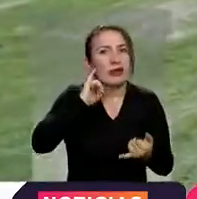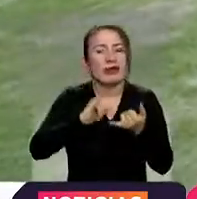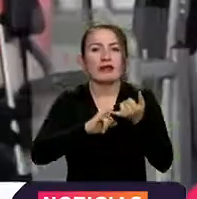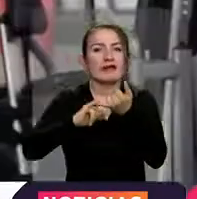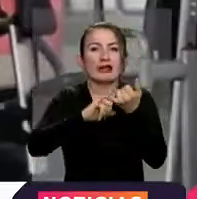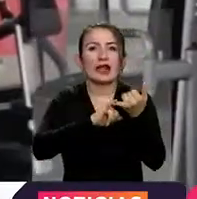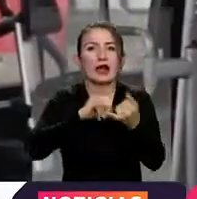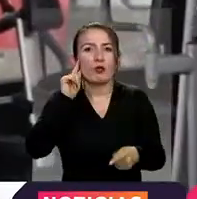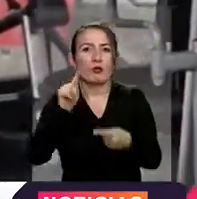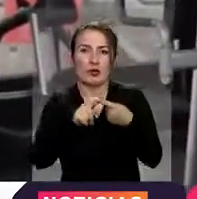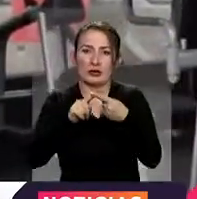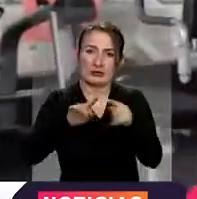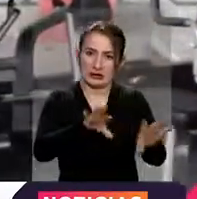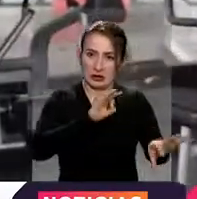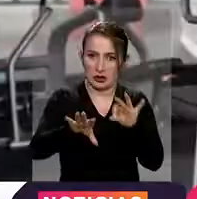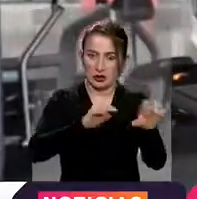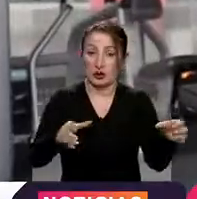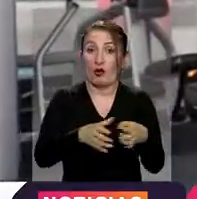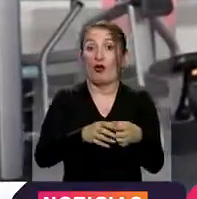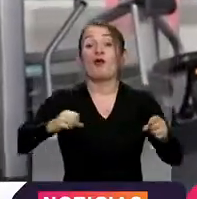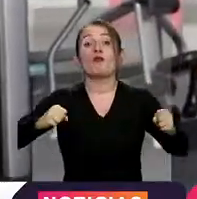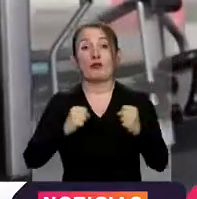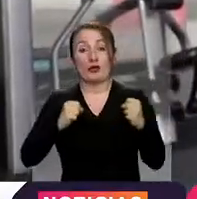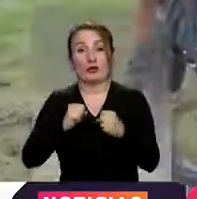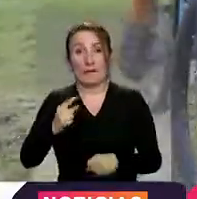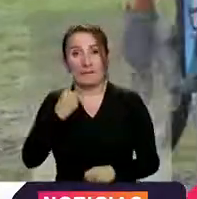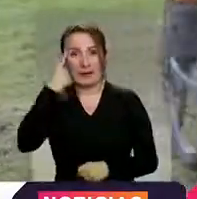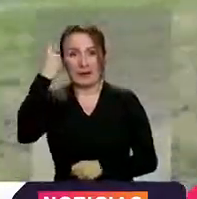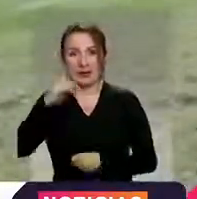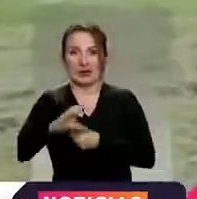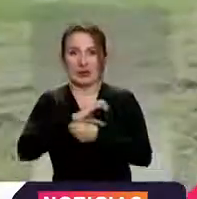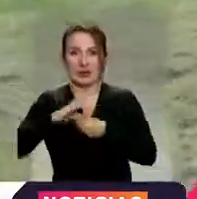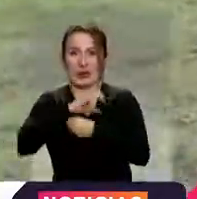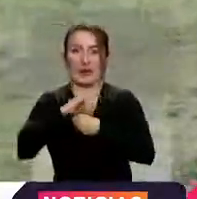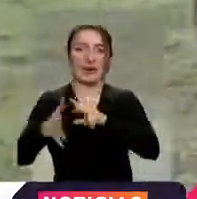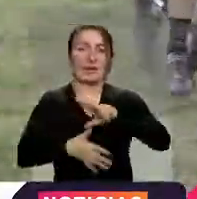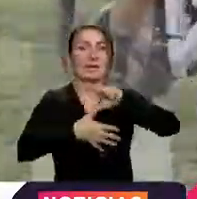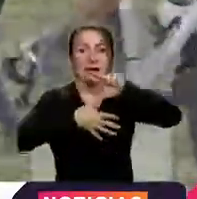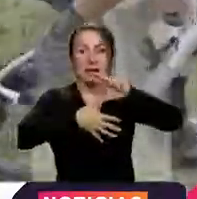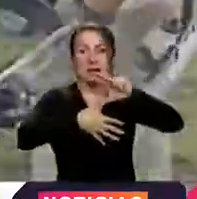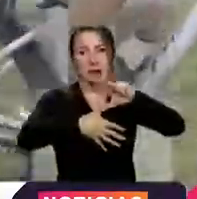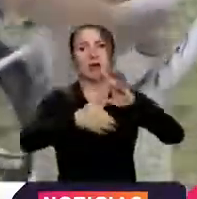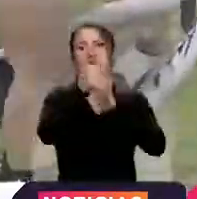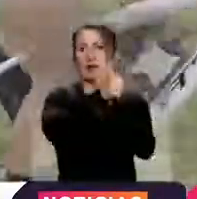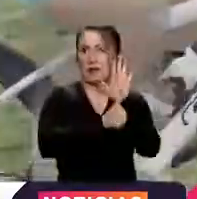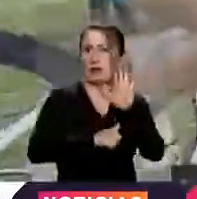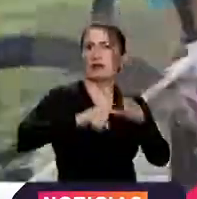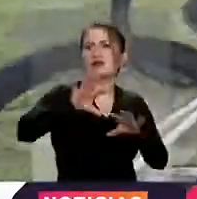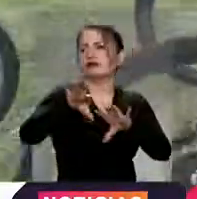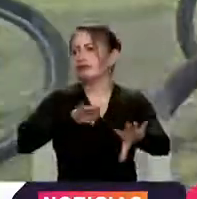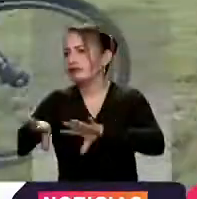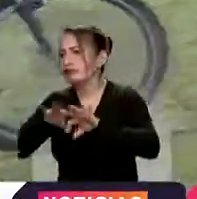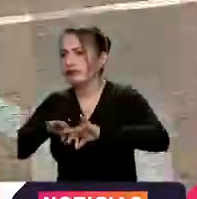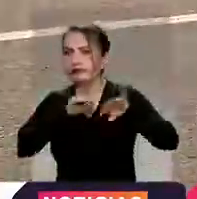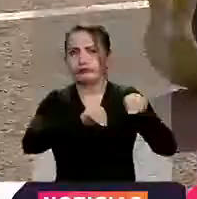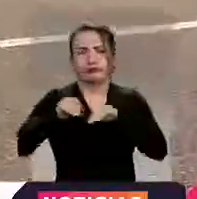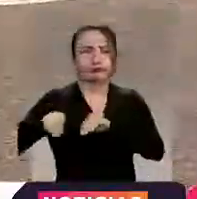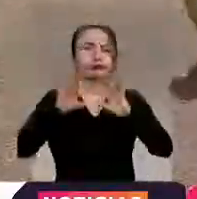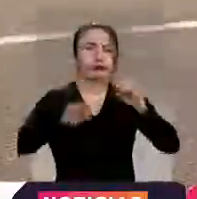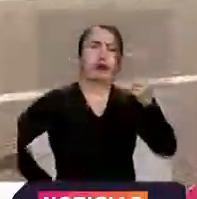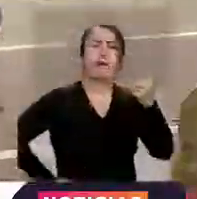identificación, búsqueda y selección. Bogotá es la primera ciudad de América Latina que cuenta con un programa completo de captación, formación,